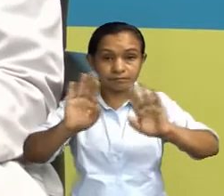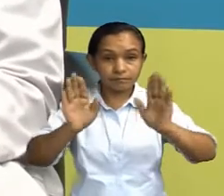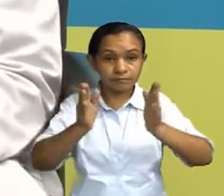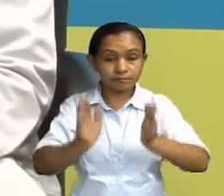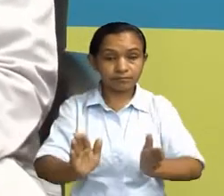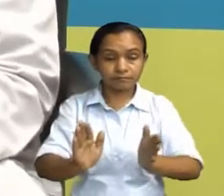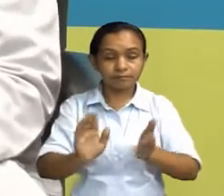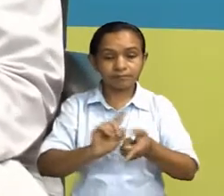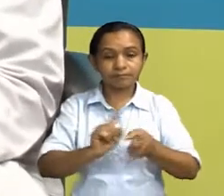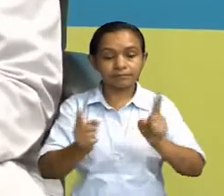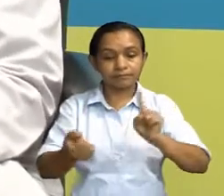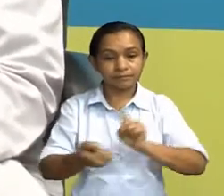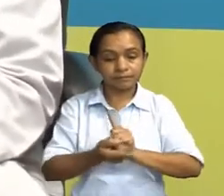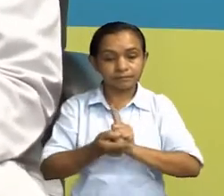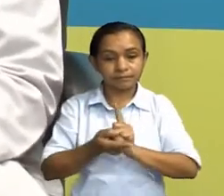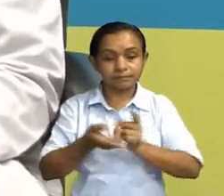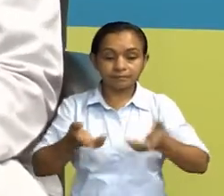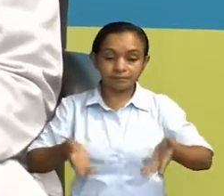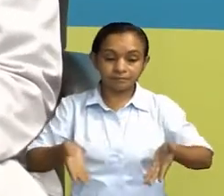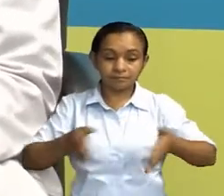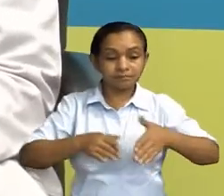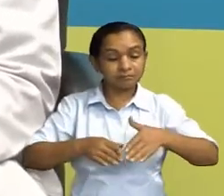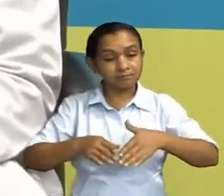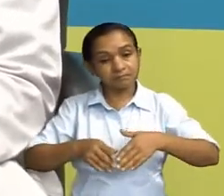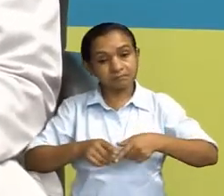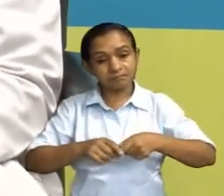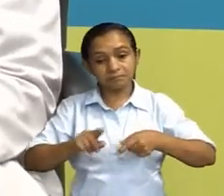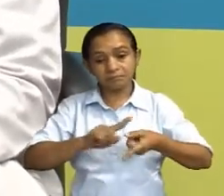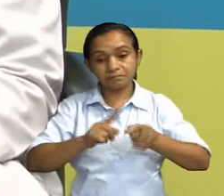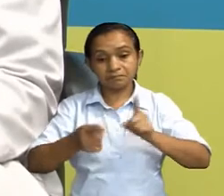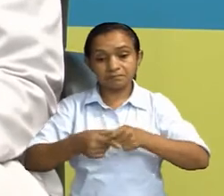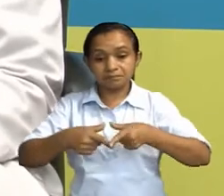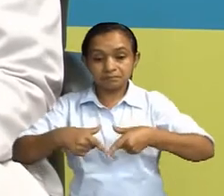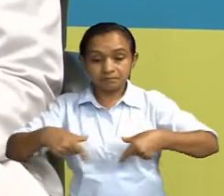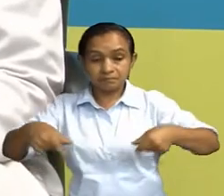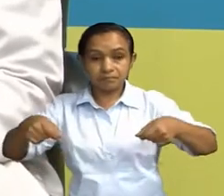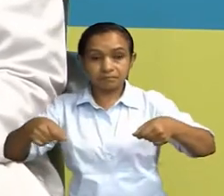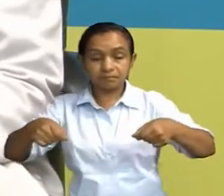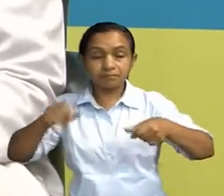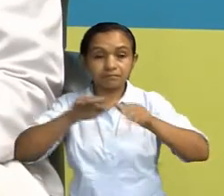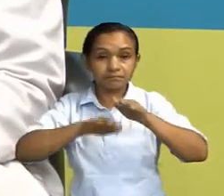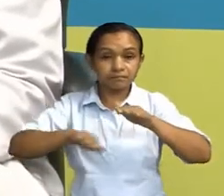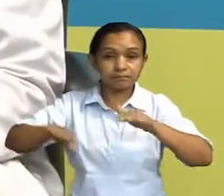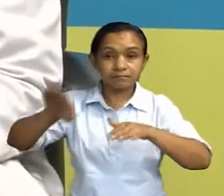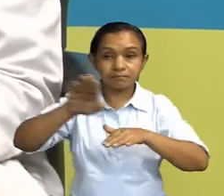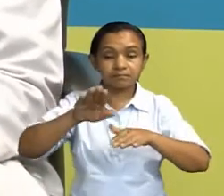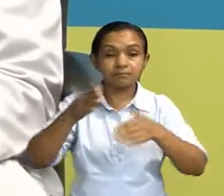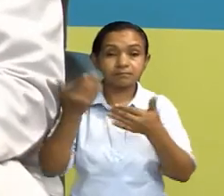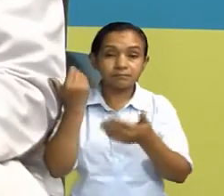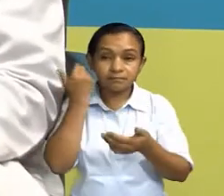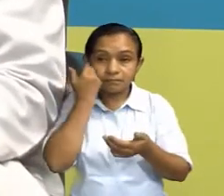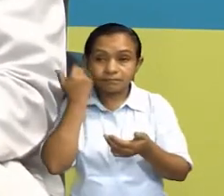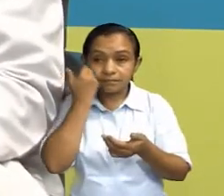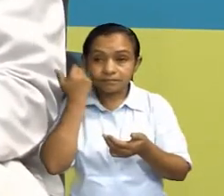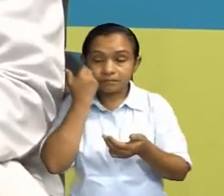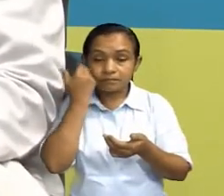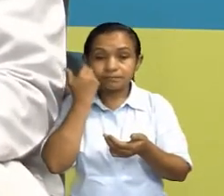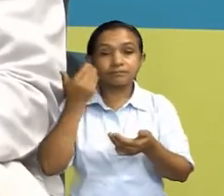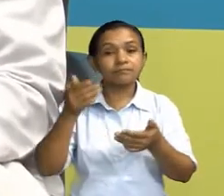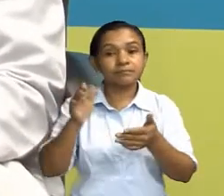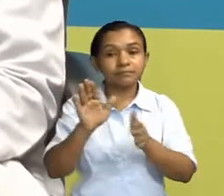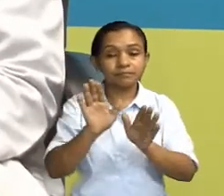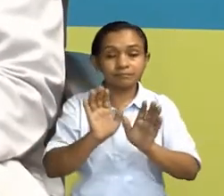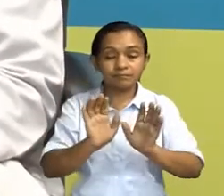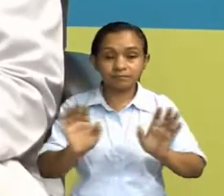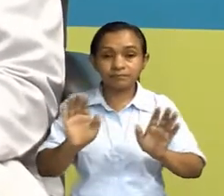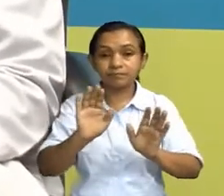su cambio, su transición del pañal, y muchas veces llegan, es una de las causas más frecuentes de consulta ginecológica entre estas edades, entre los 3 y